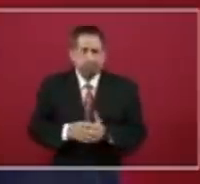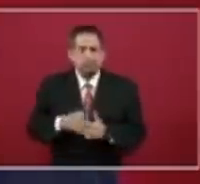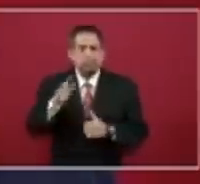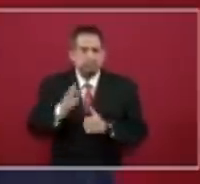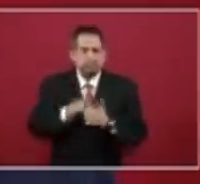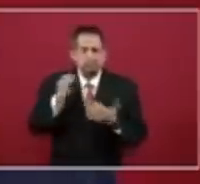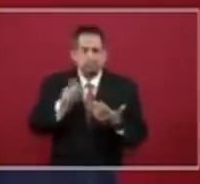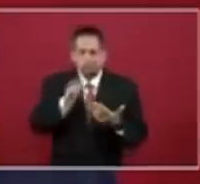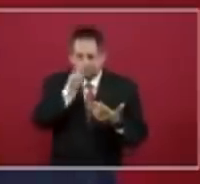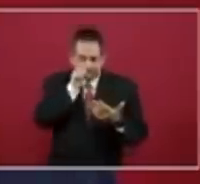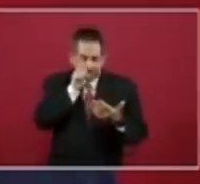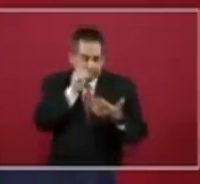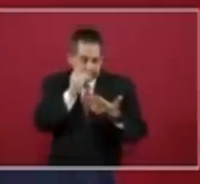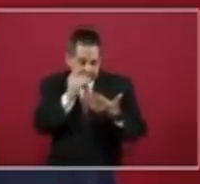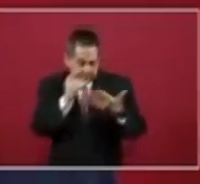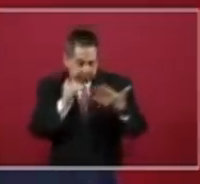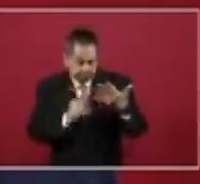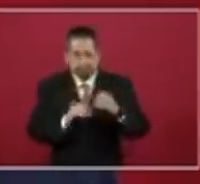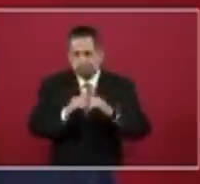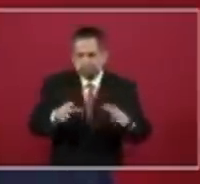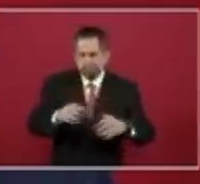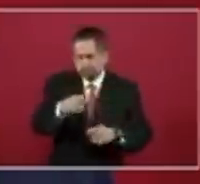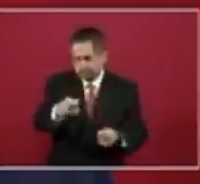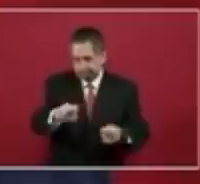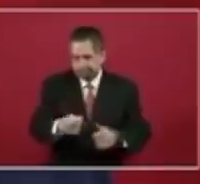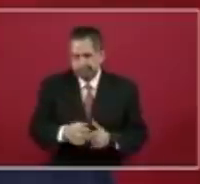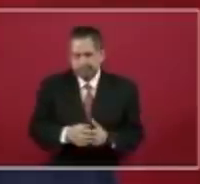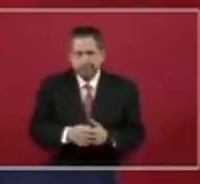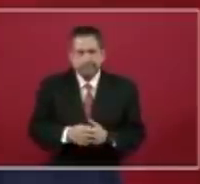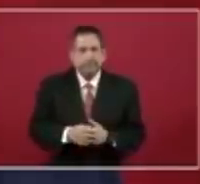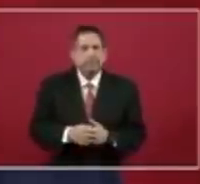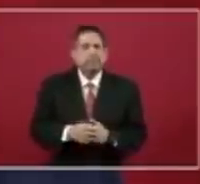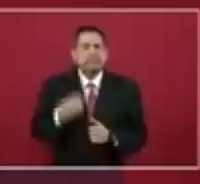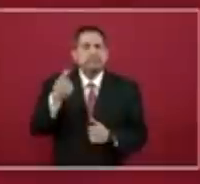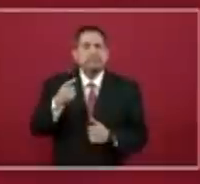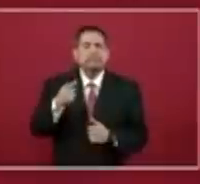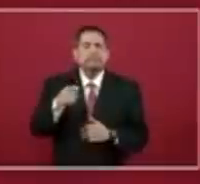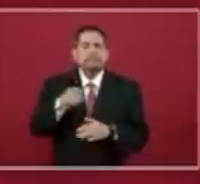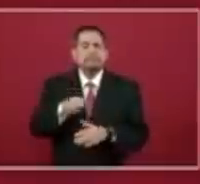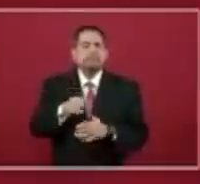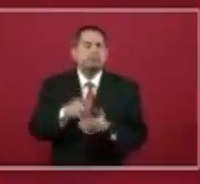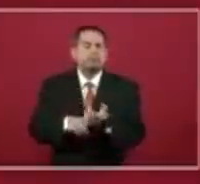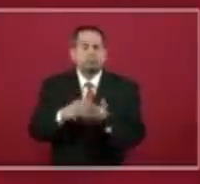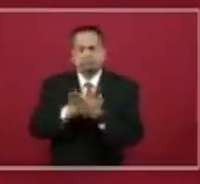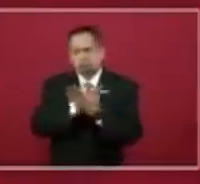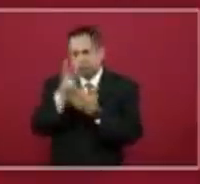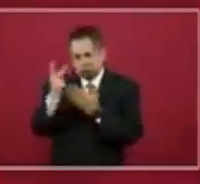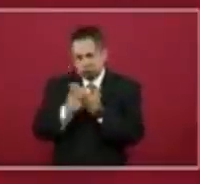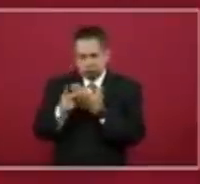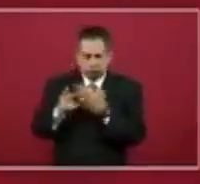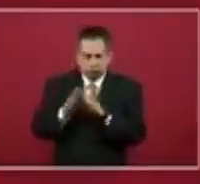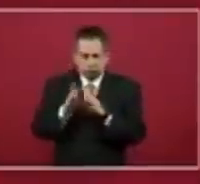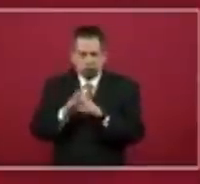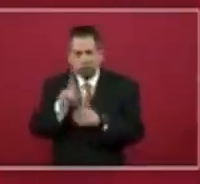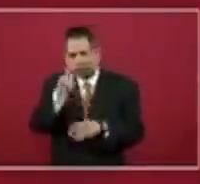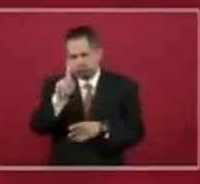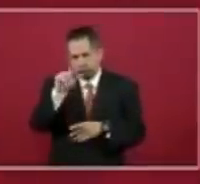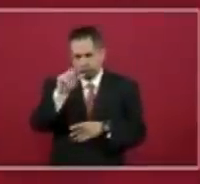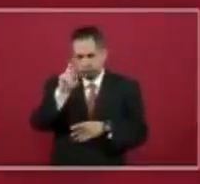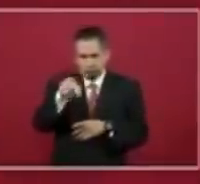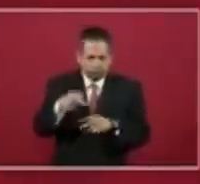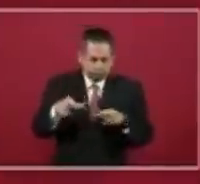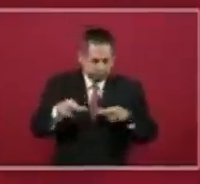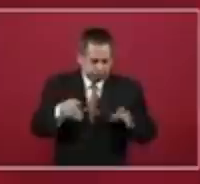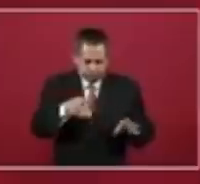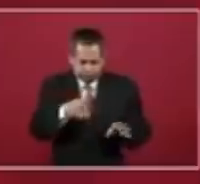más información sobre este programa, este plan,